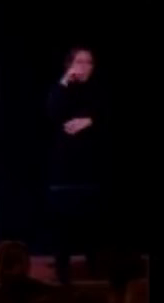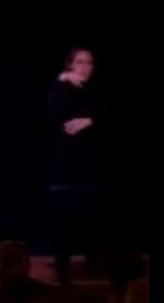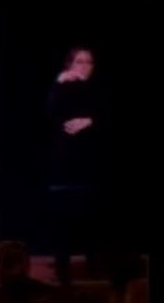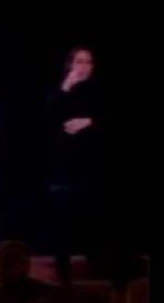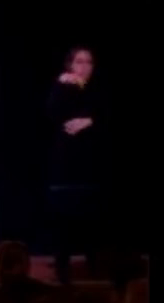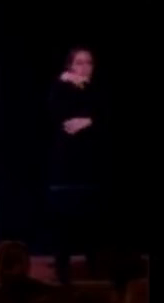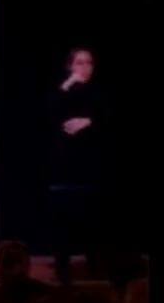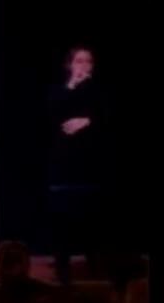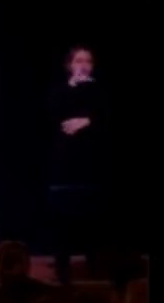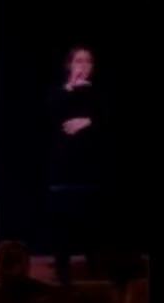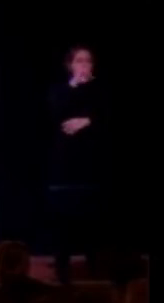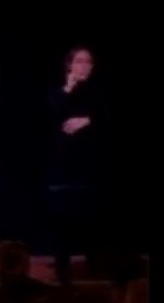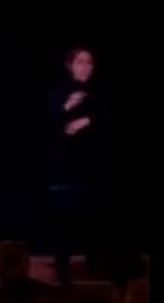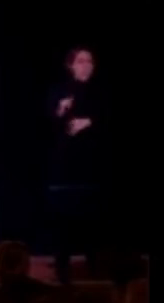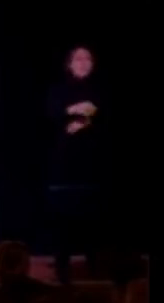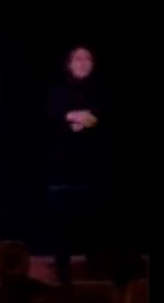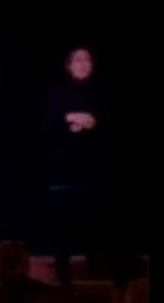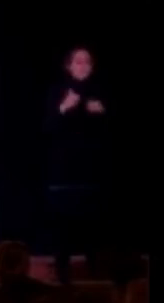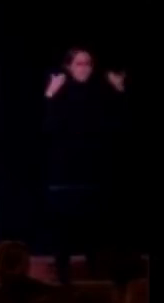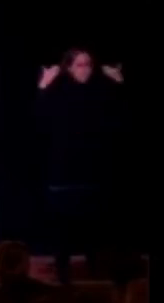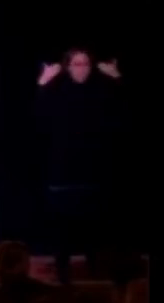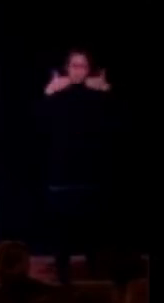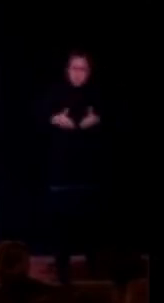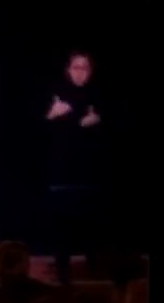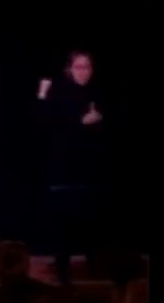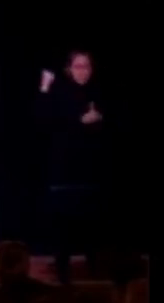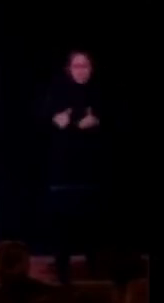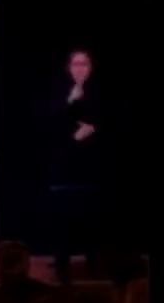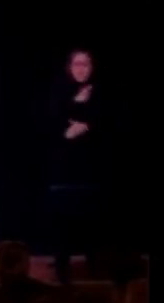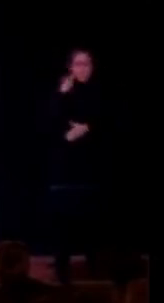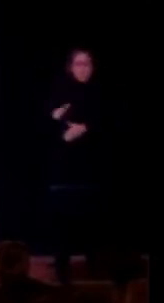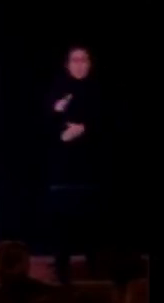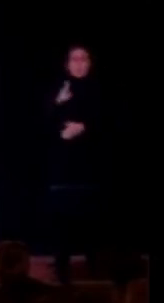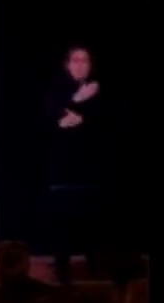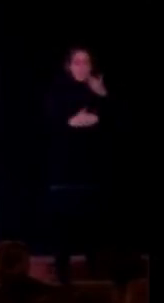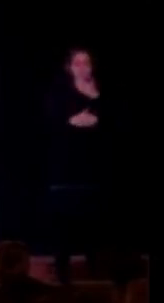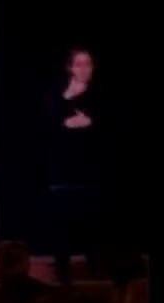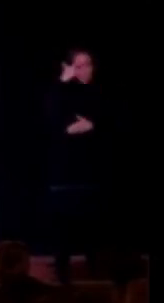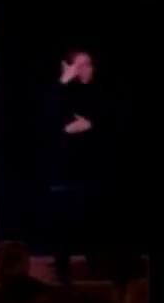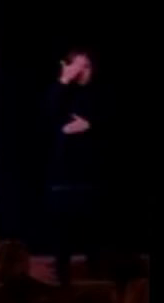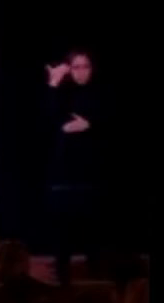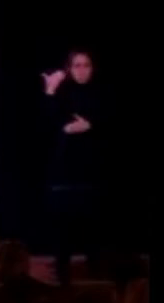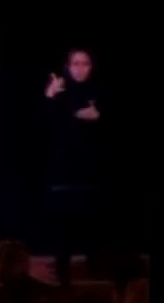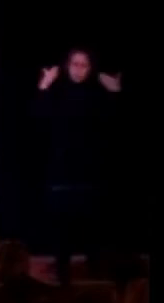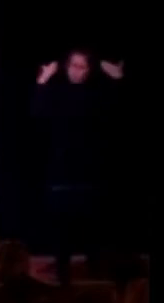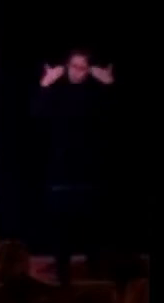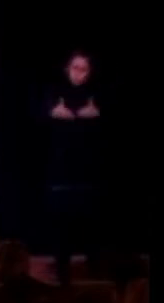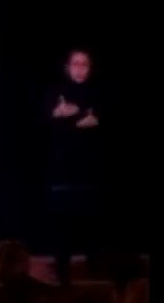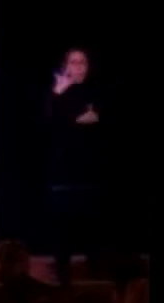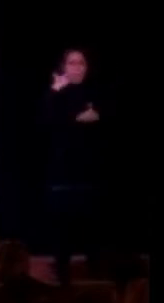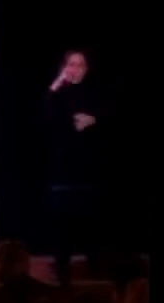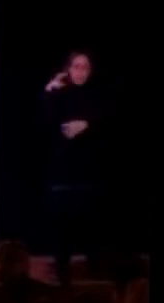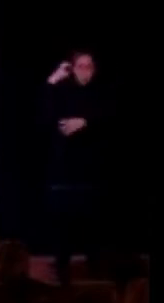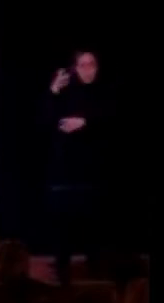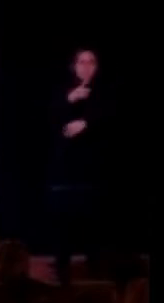edificación de las personas con discapacidad intelectual y sus asociaciones desde la innovación y la creatividad este es